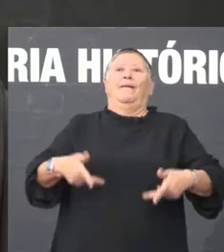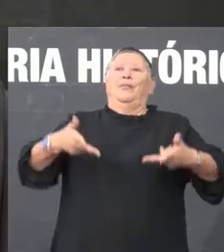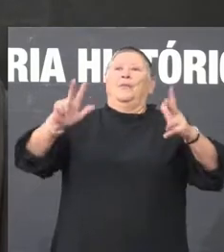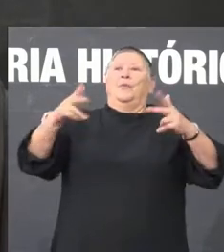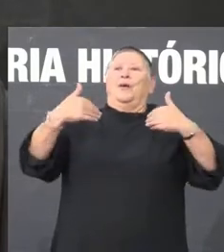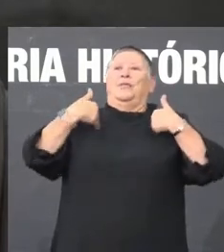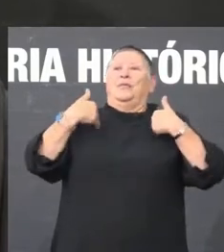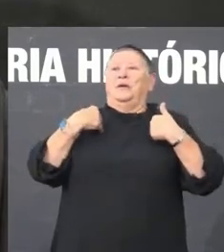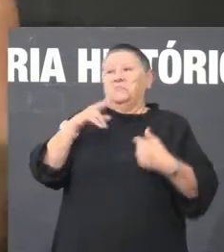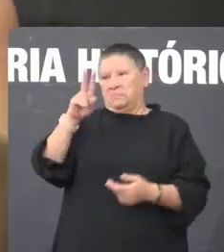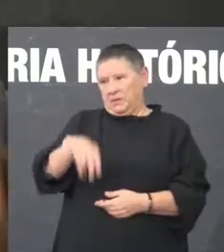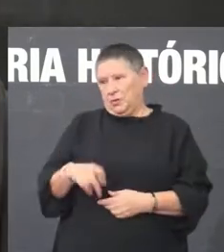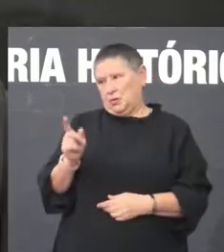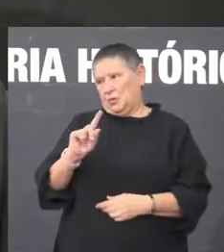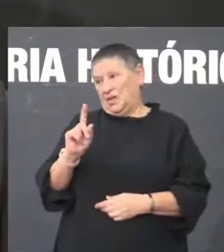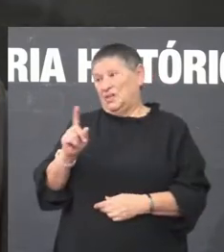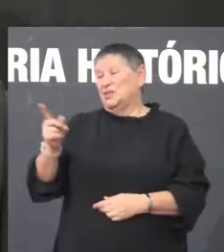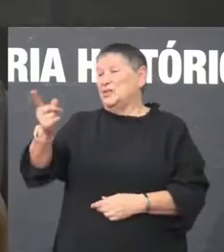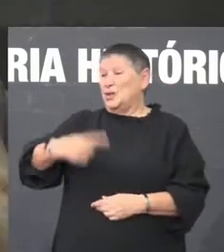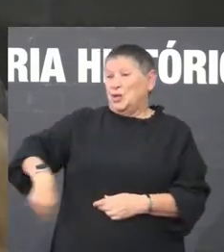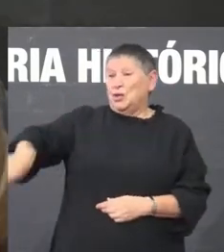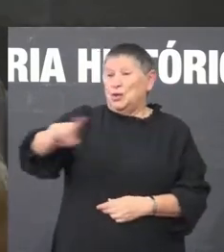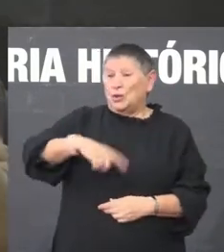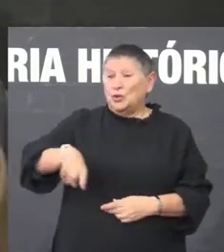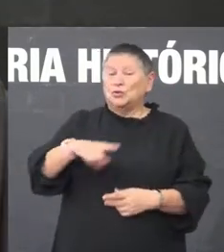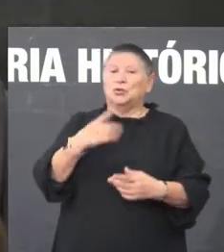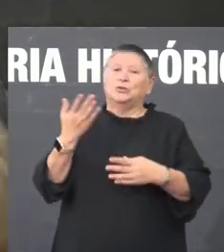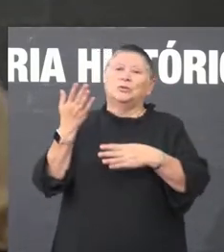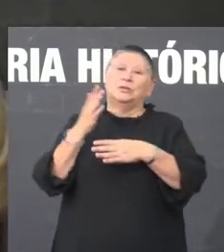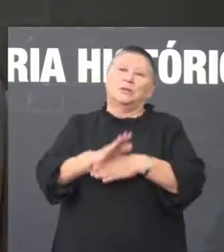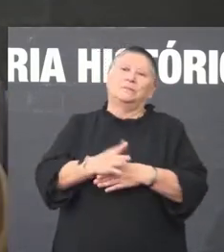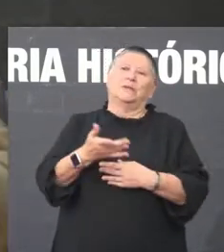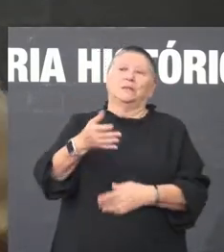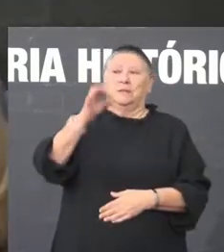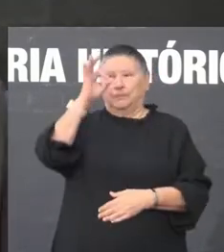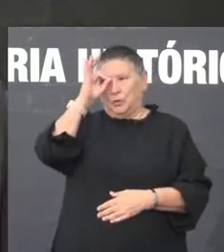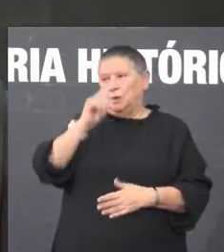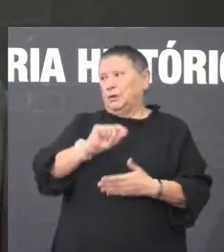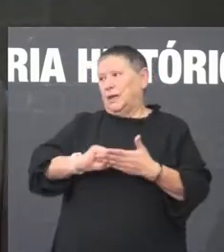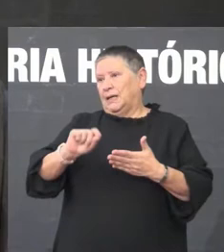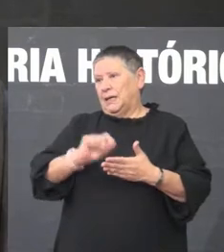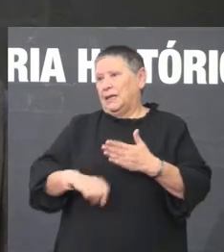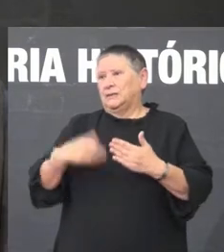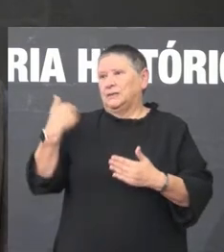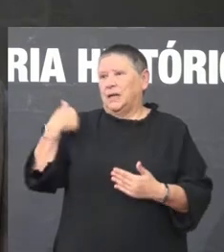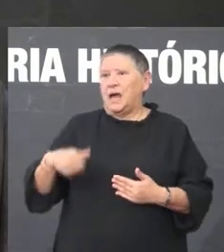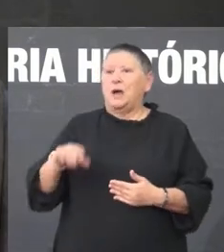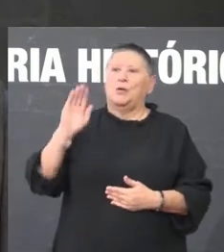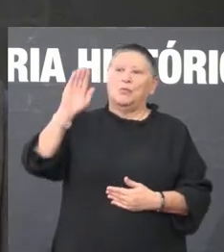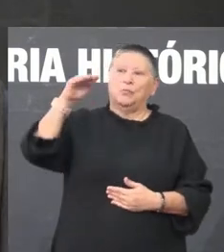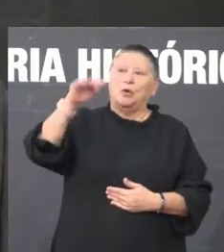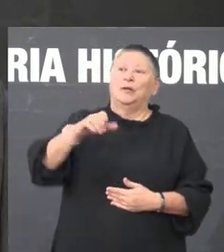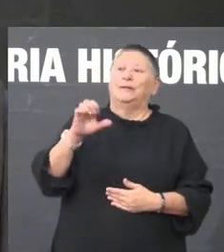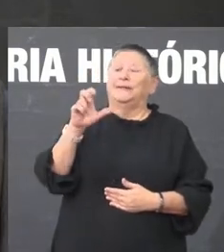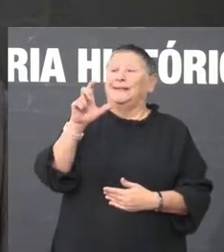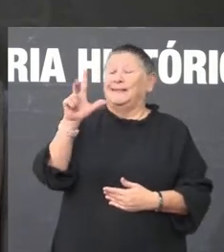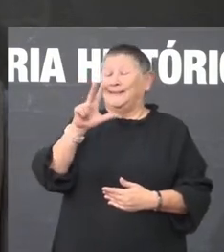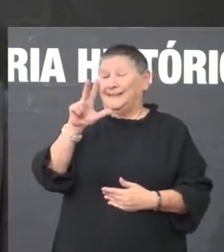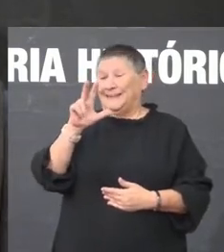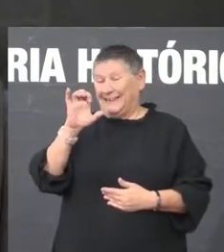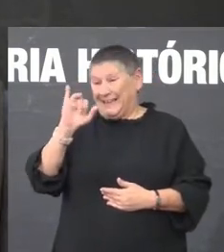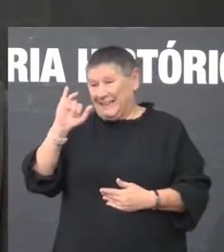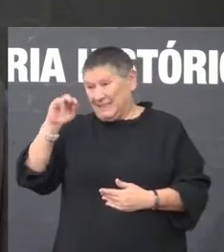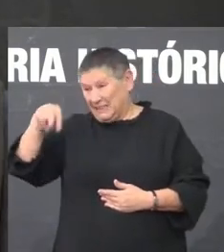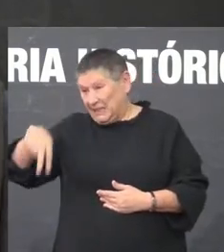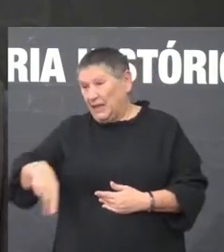que nós e todo o que representa Vilar Ponte, Castelao, Bóveda, Miramontes ou Amparo López Gin, todas esas mulleres e homes, as